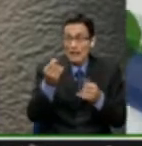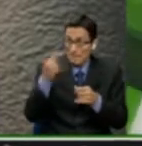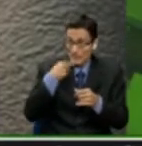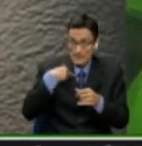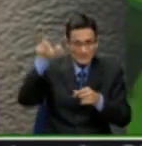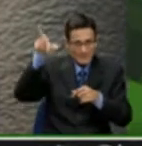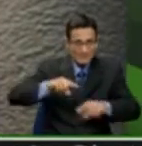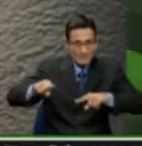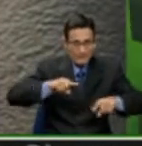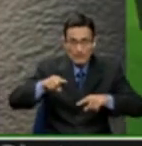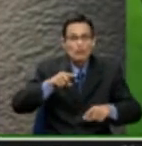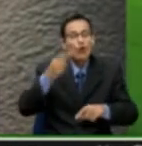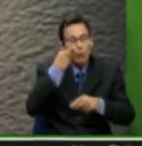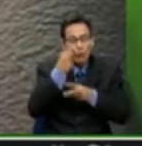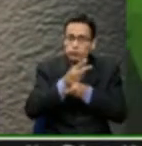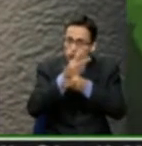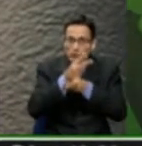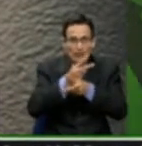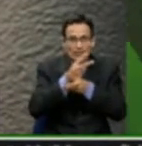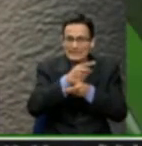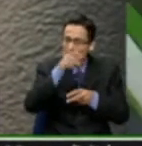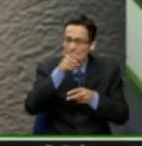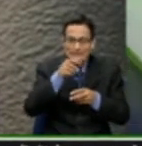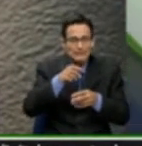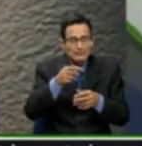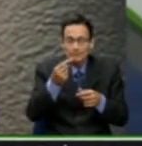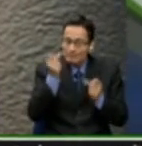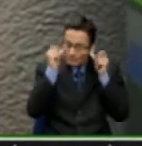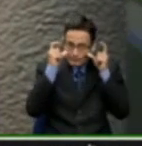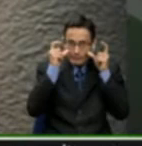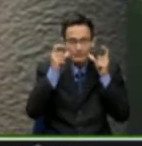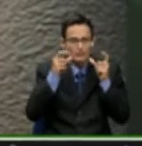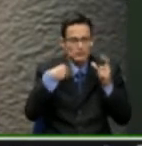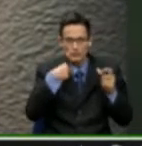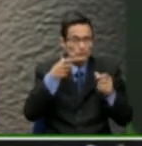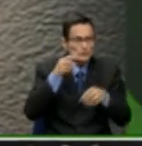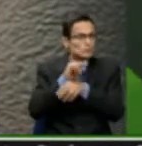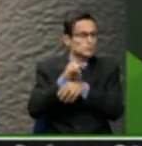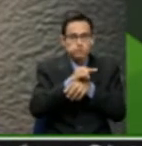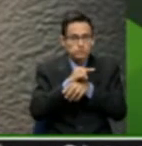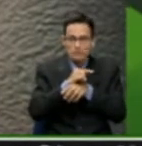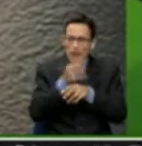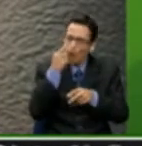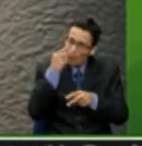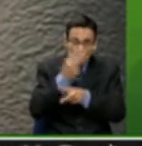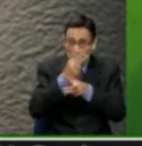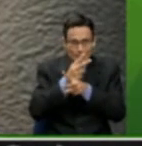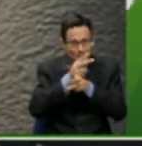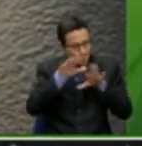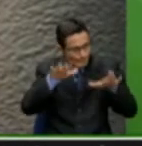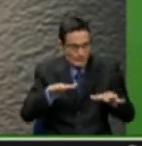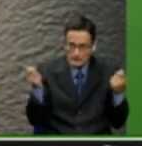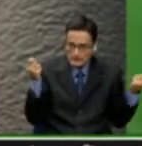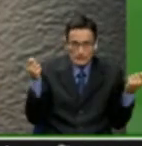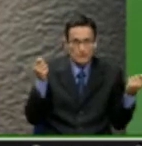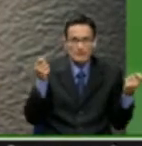que extrememos las medidas de seguridad y minimicemos el riesgo. Esta información, la vuelvo y lo repito, la